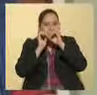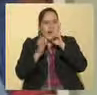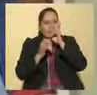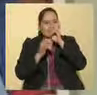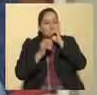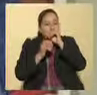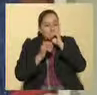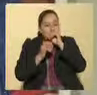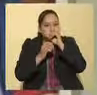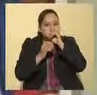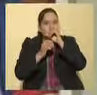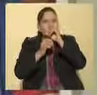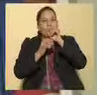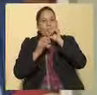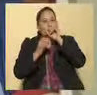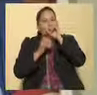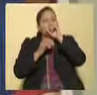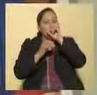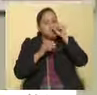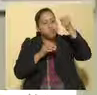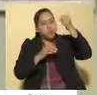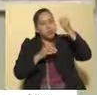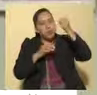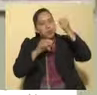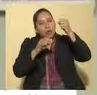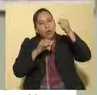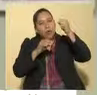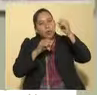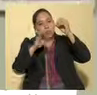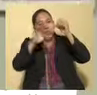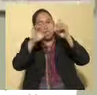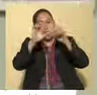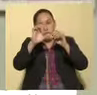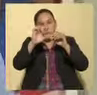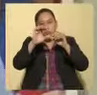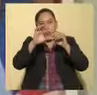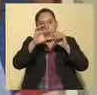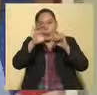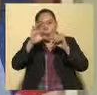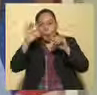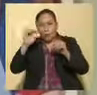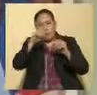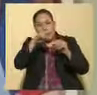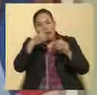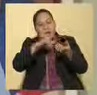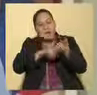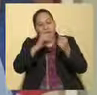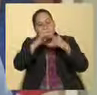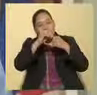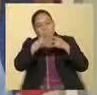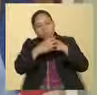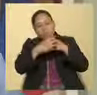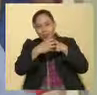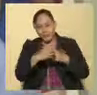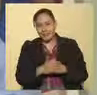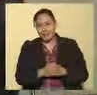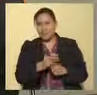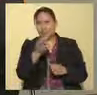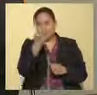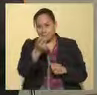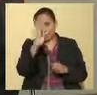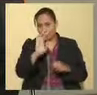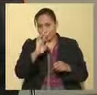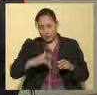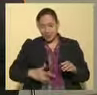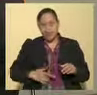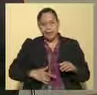y desinflado, inflado y desinflado, se hace una pared más delgadita y entonces ahí se hace como un chipotito. Entonces eso sería más